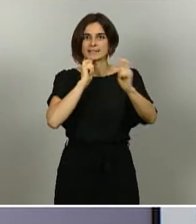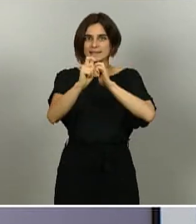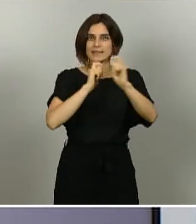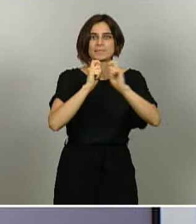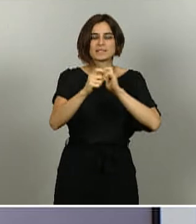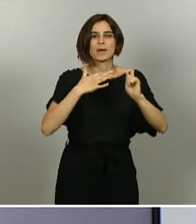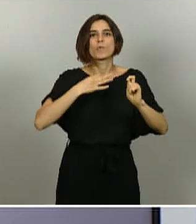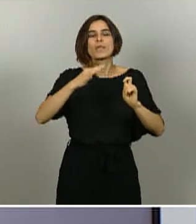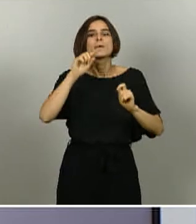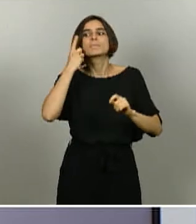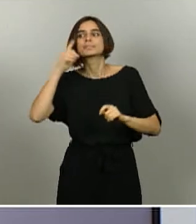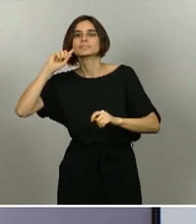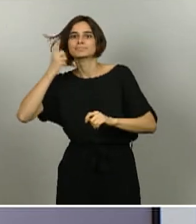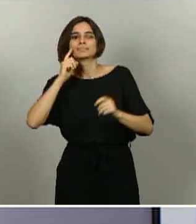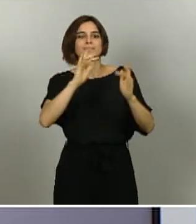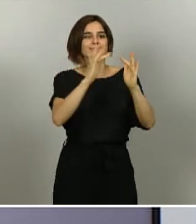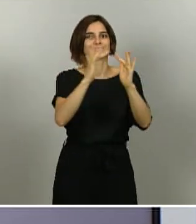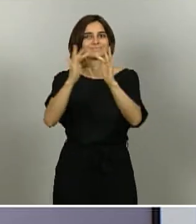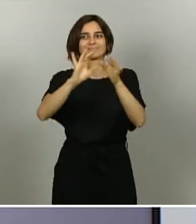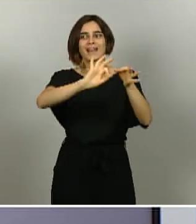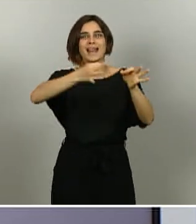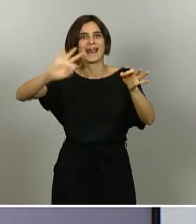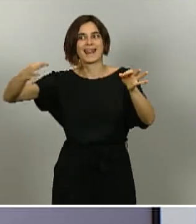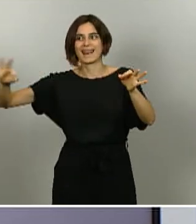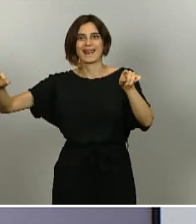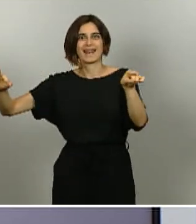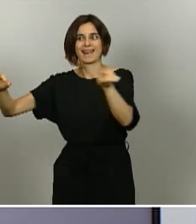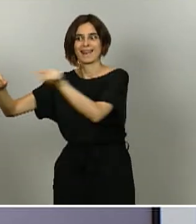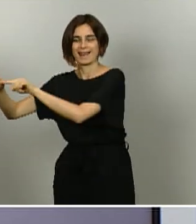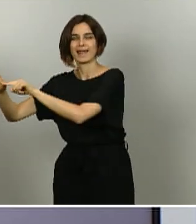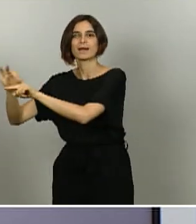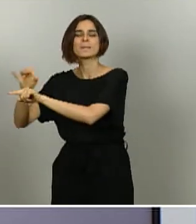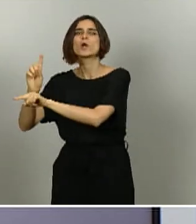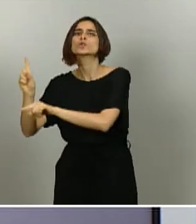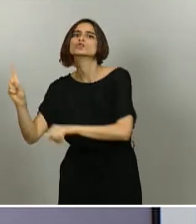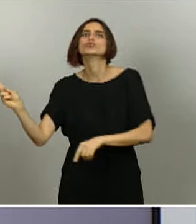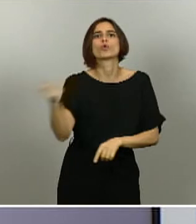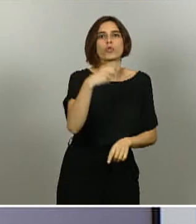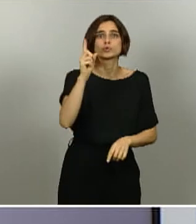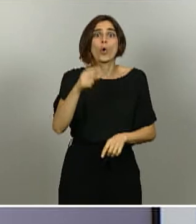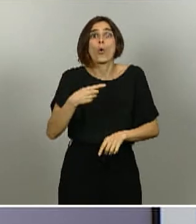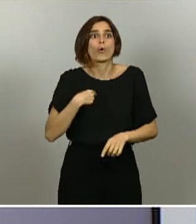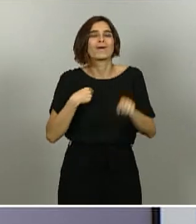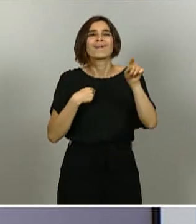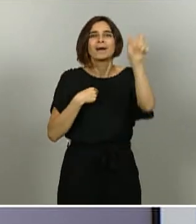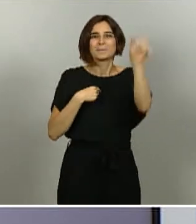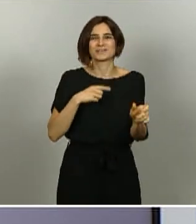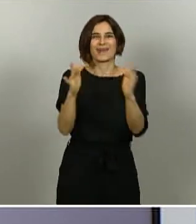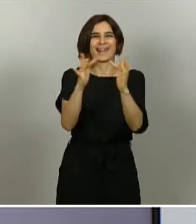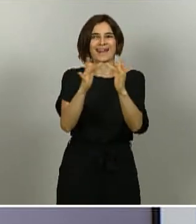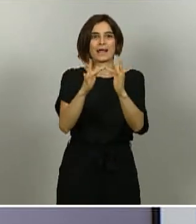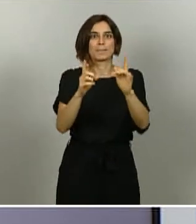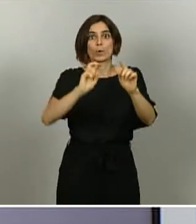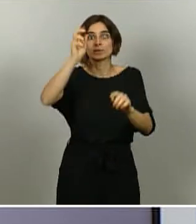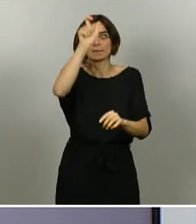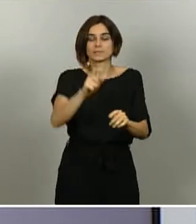podrán identificar todos los contactos, ni mucho menos los contactos casuales, pero sí que es cierto que los contactos importantes, a riesgo de que